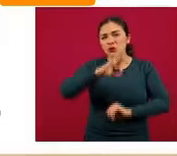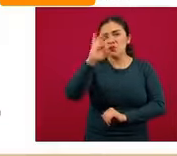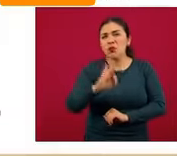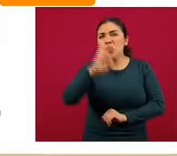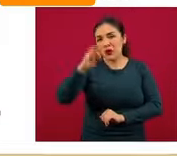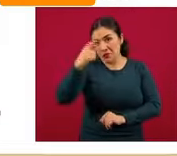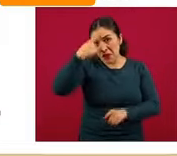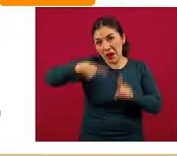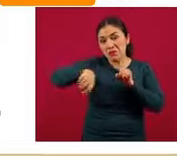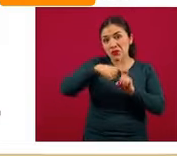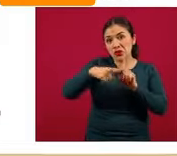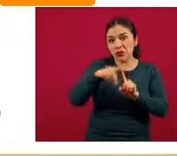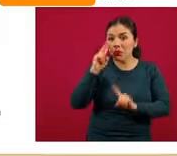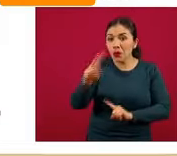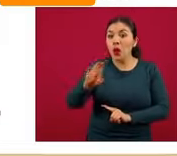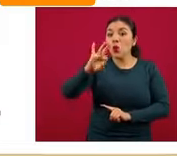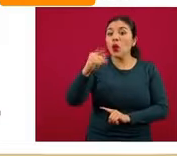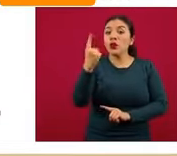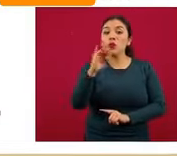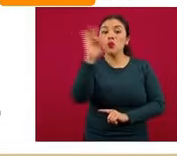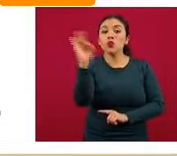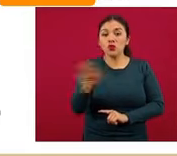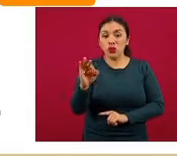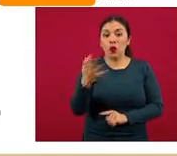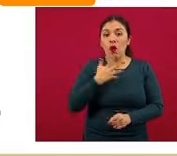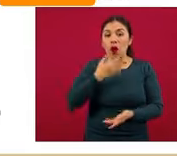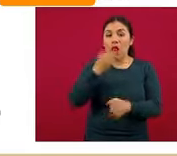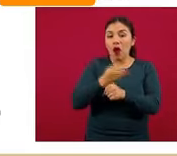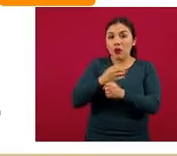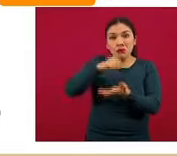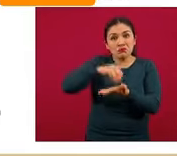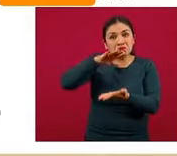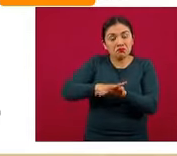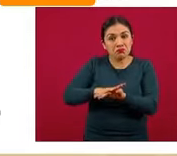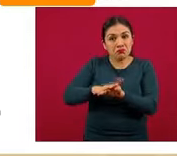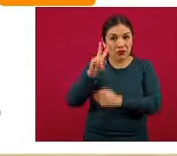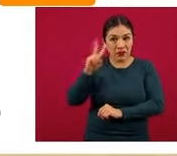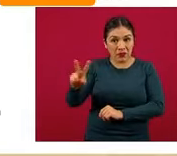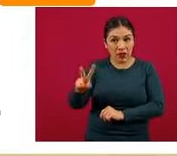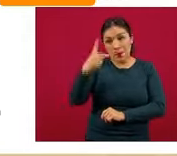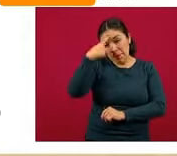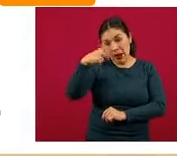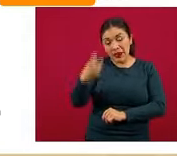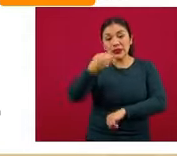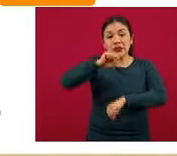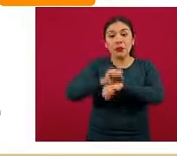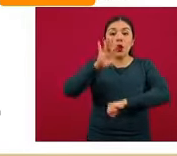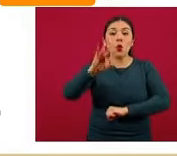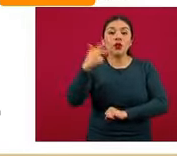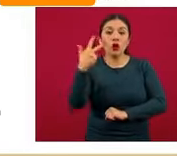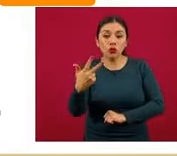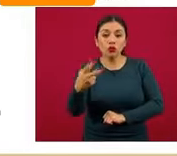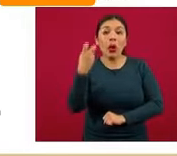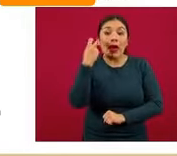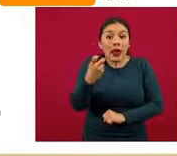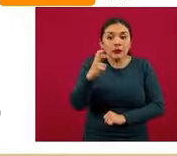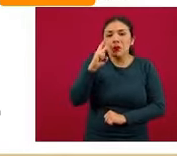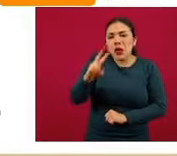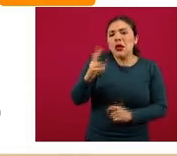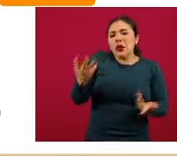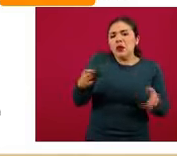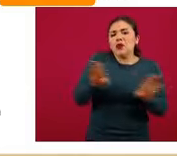de positividad, 41% es el que tenemos registrado hasta el día de hoy para la semana 48, y esto se ve